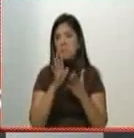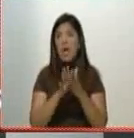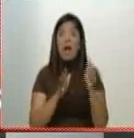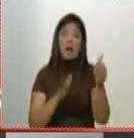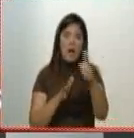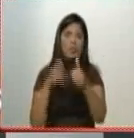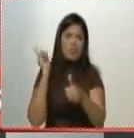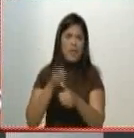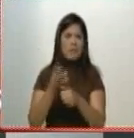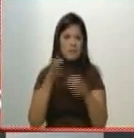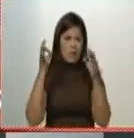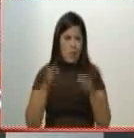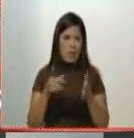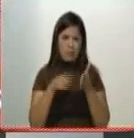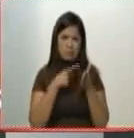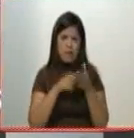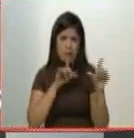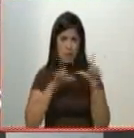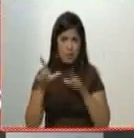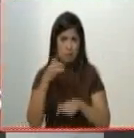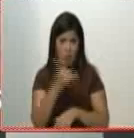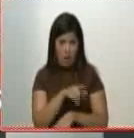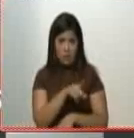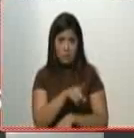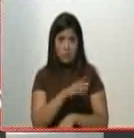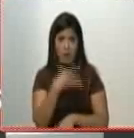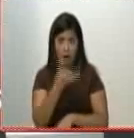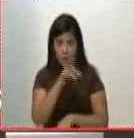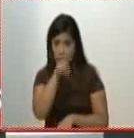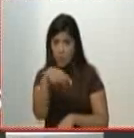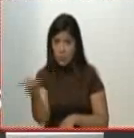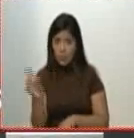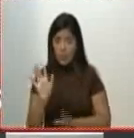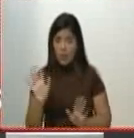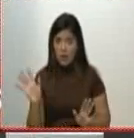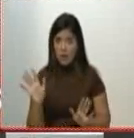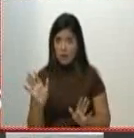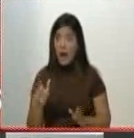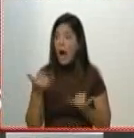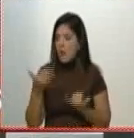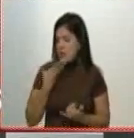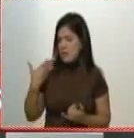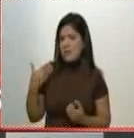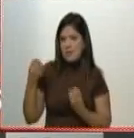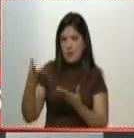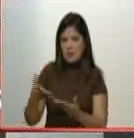debe tener su tableta, ¿verdad? ¿Ya la tienen? ¿La tienen? Ah, se la acaban de entregar.